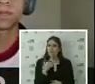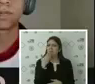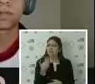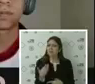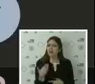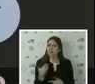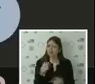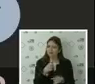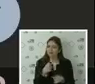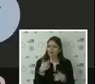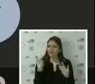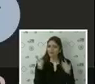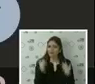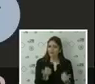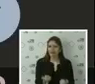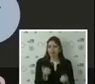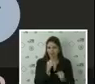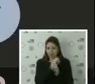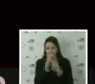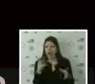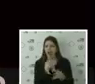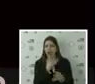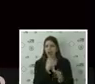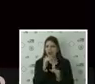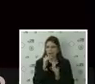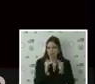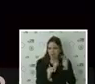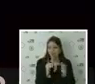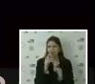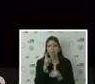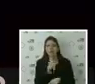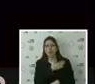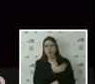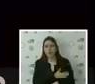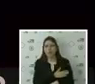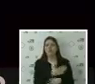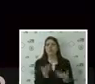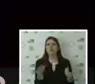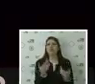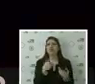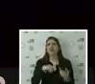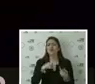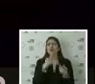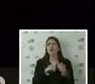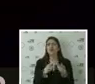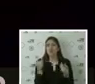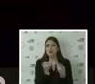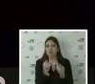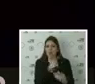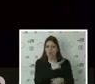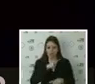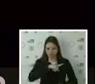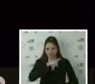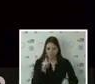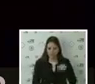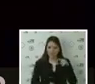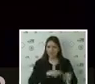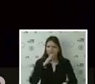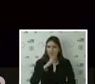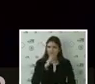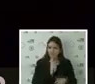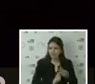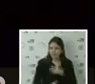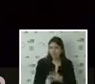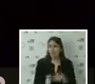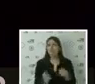clara esta perspectiva de la desigualdad, de la importancia que tiene la lucha anticorrupción y también del contexto